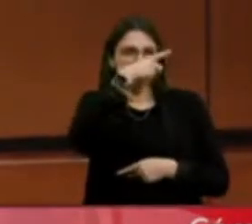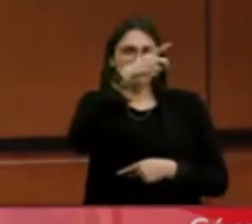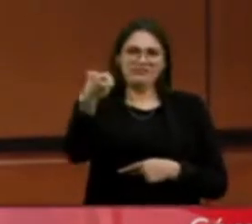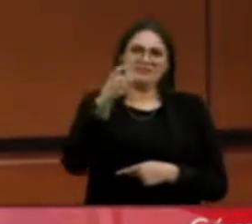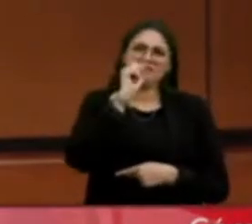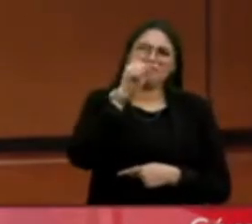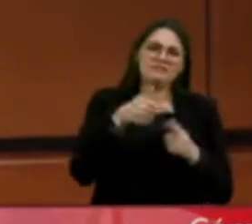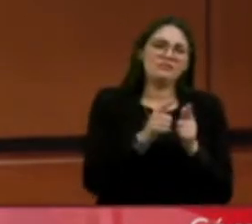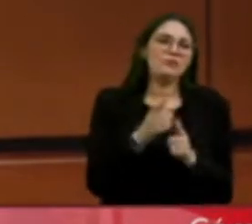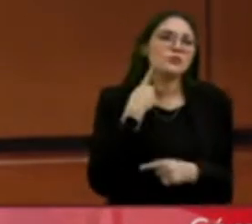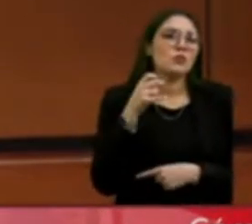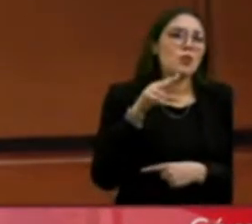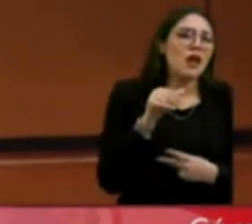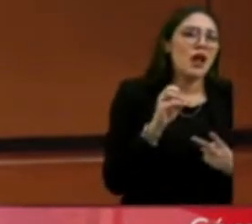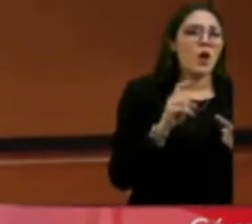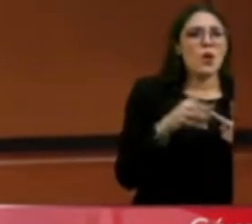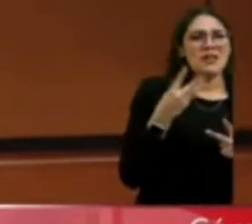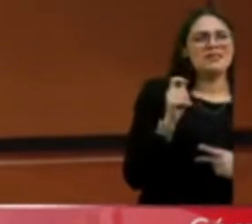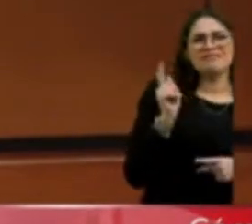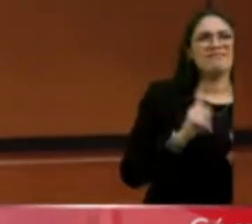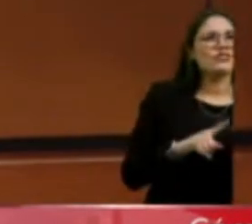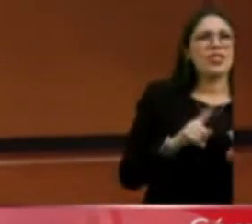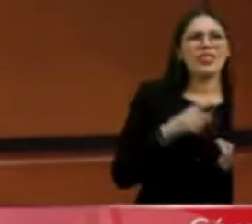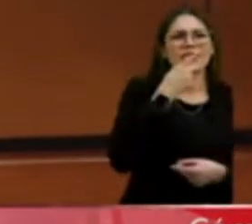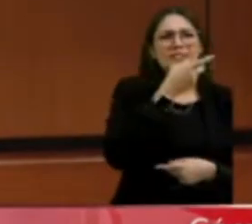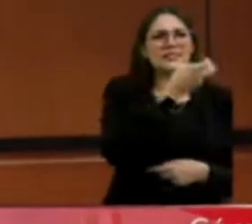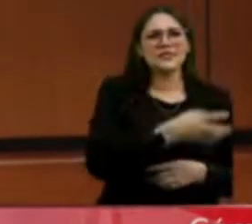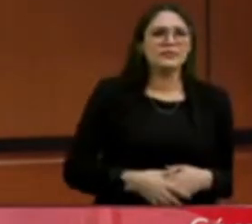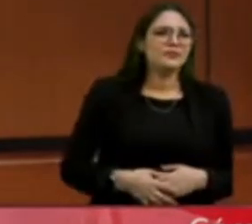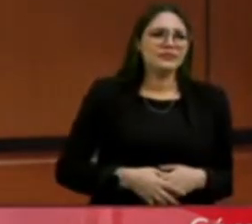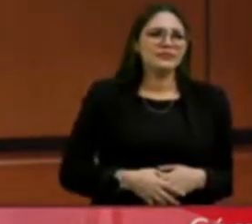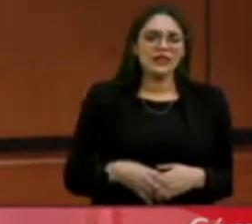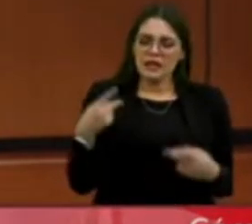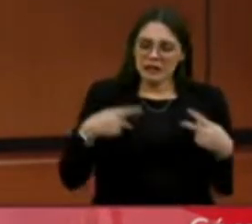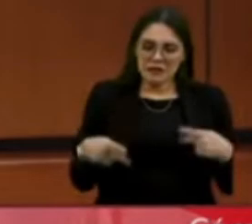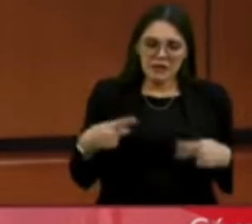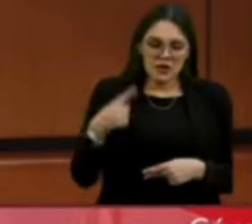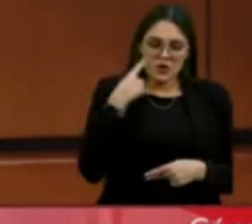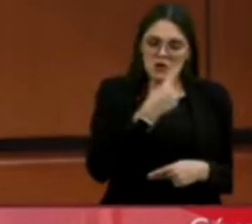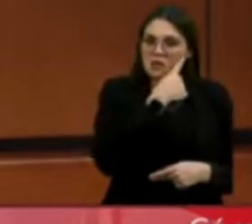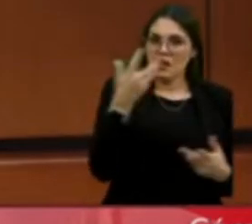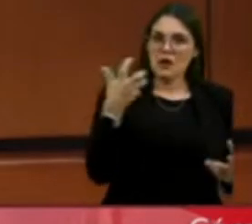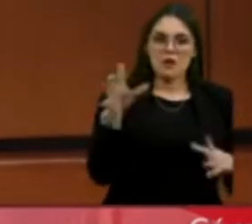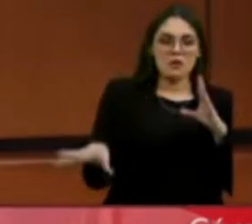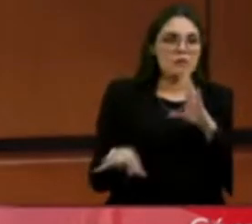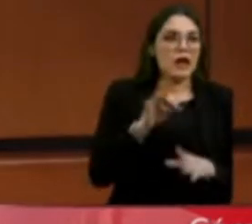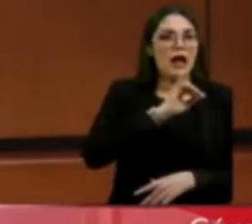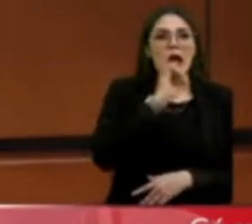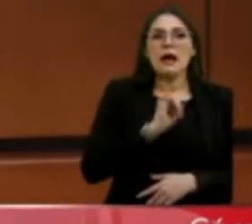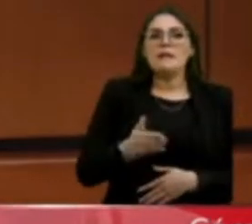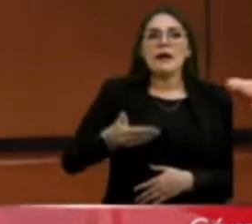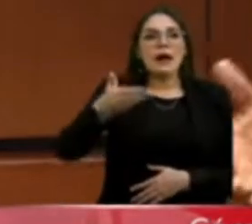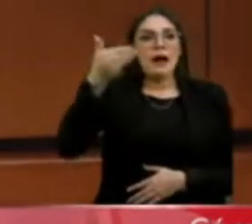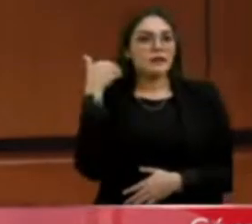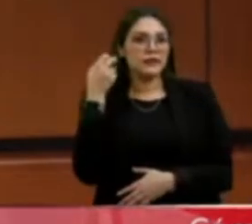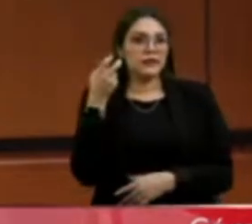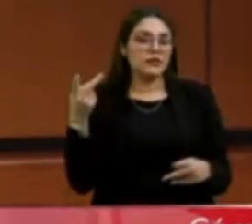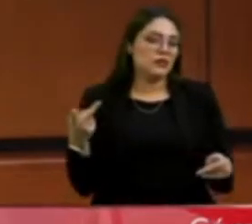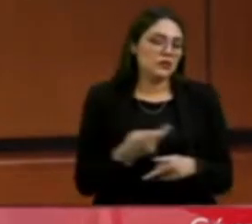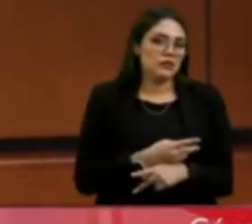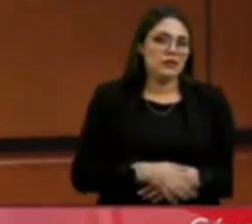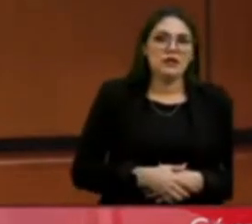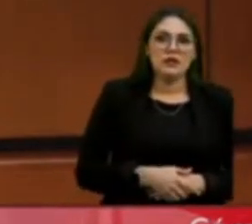Morena o que la Cuarta Transformación? Los va a elegir el pueblo como nunca antes. Eso